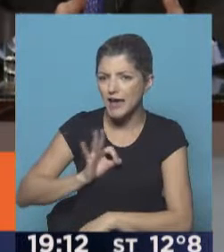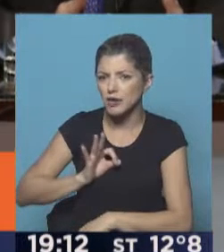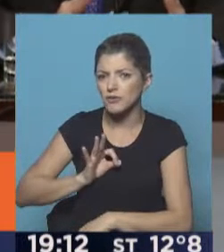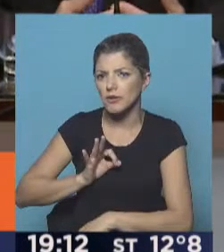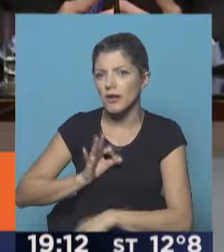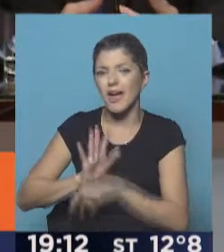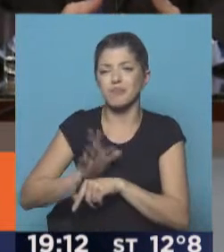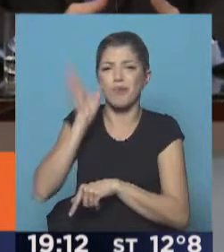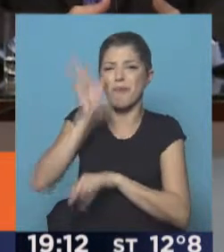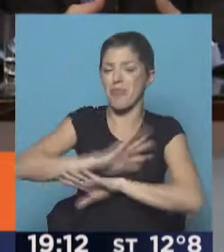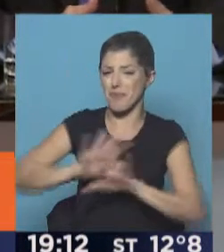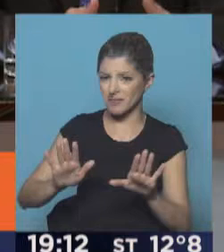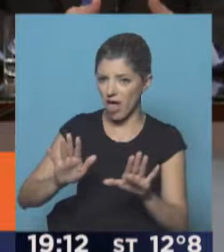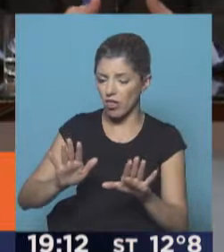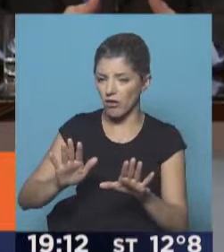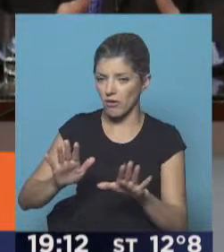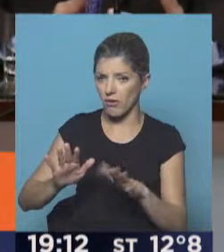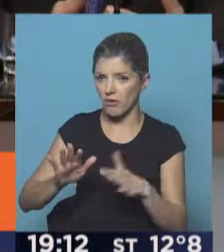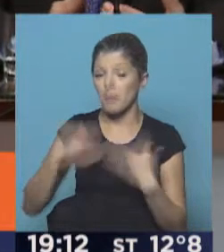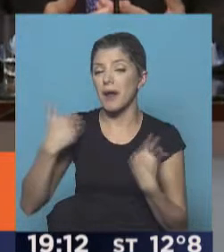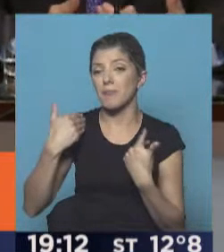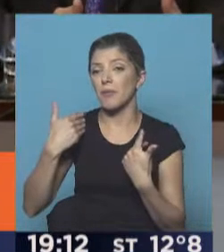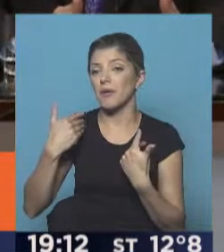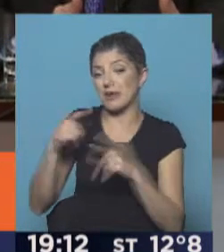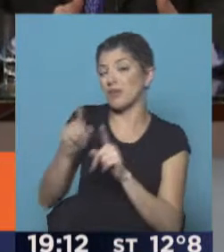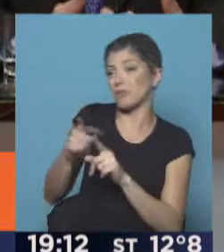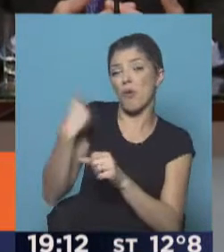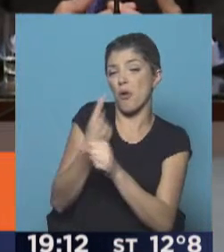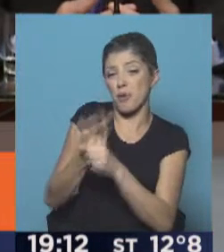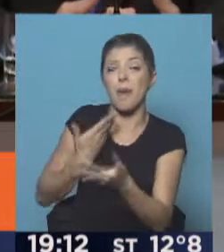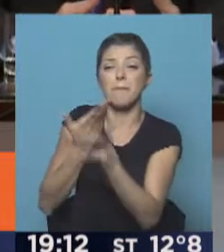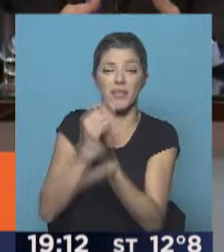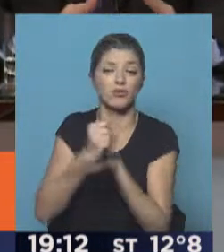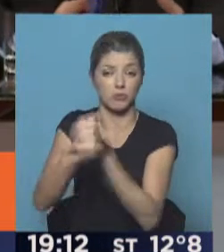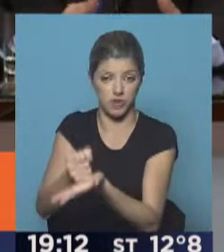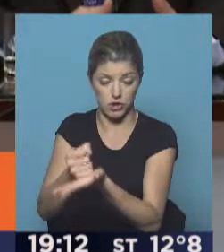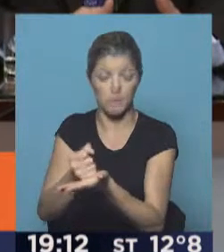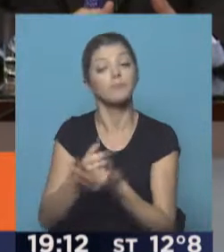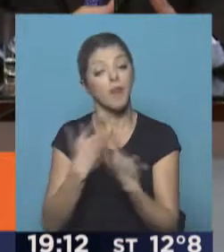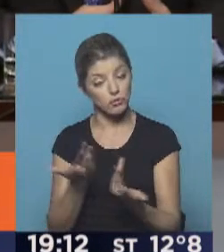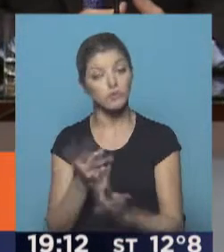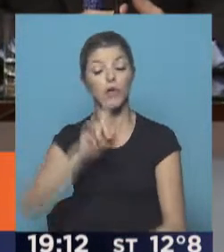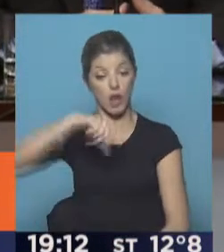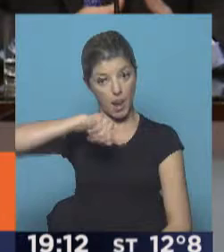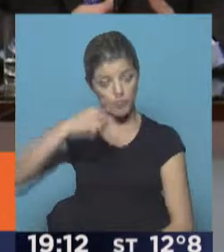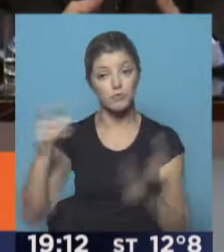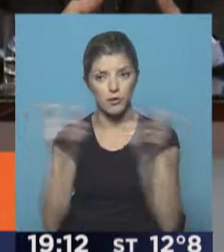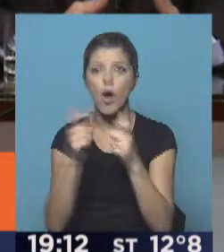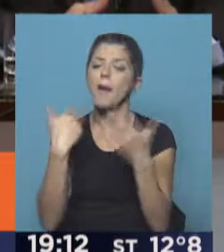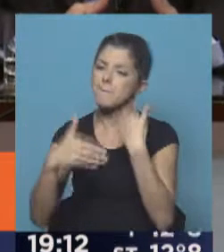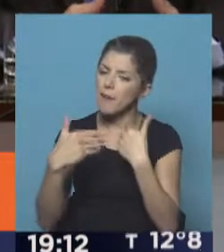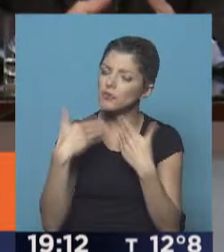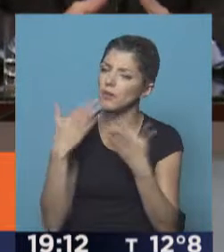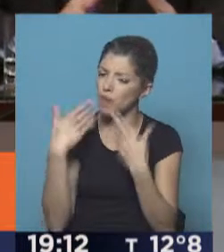antigüedad alta como para poder excluirlo de la tarifa social, y en la próxima reunión vamos a considerar cuáles son los criterios de